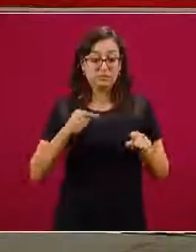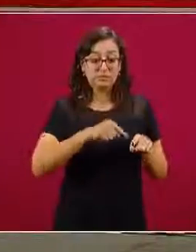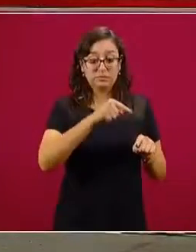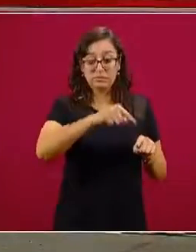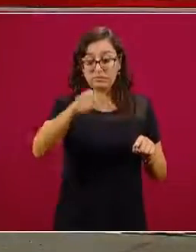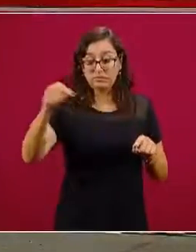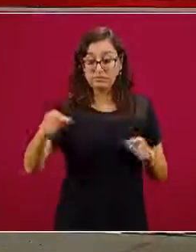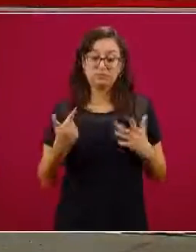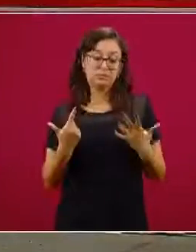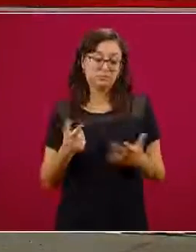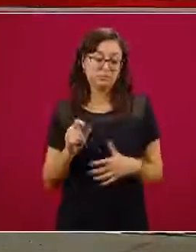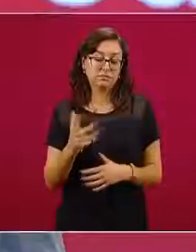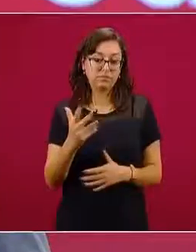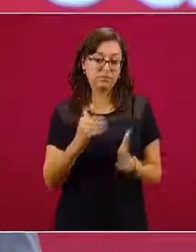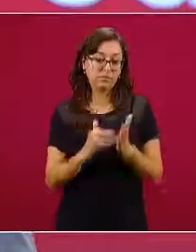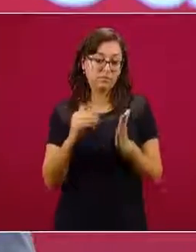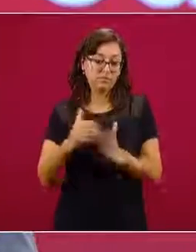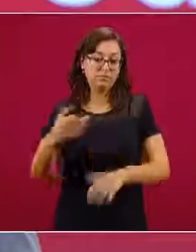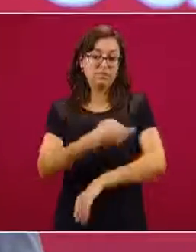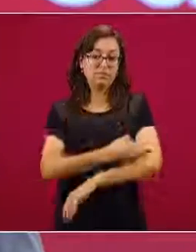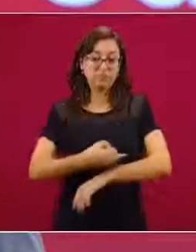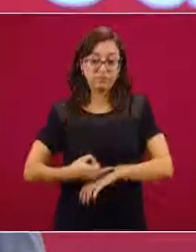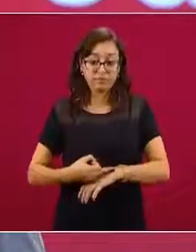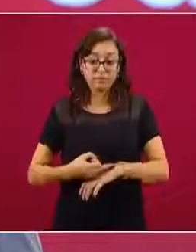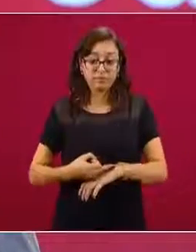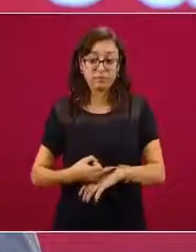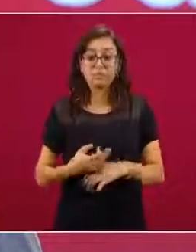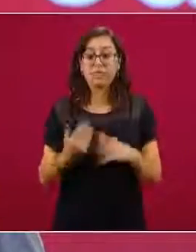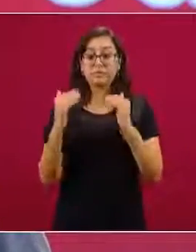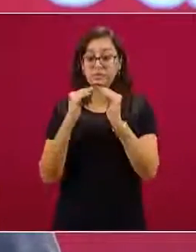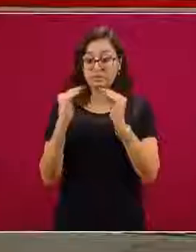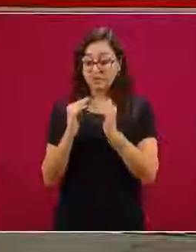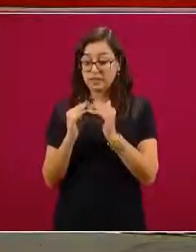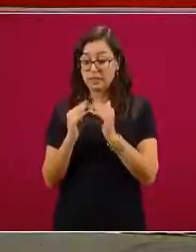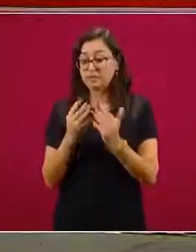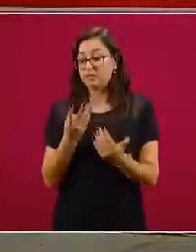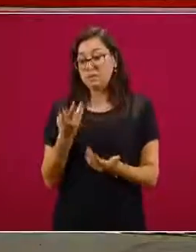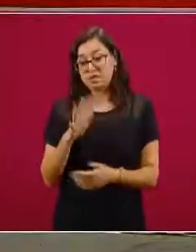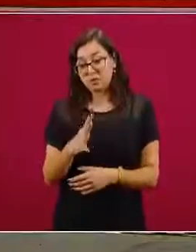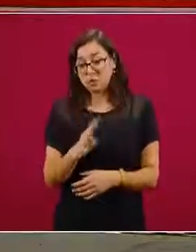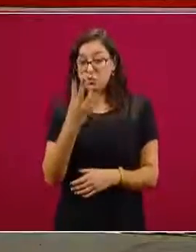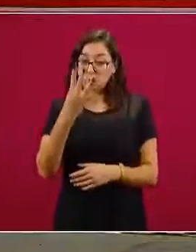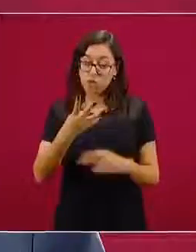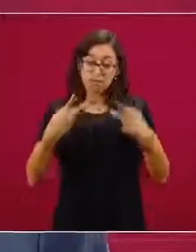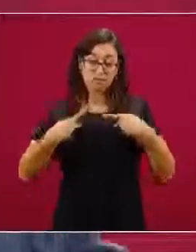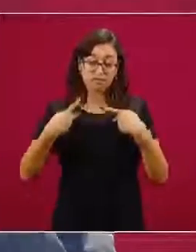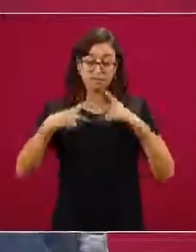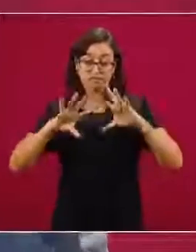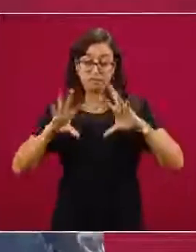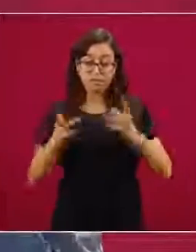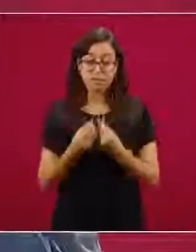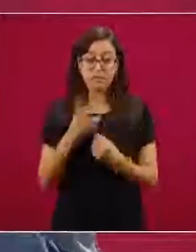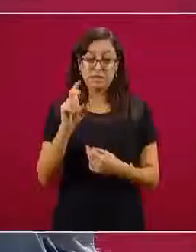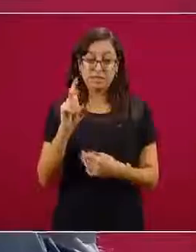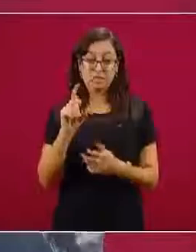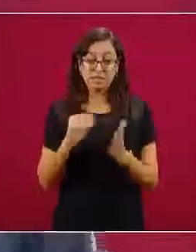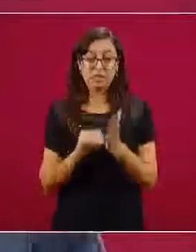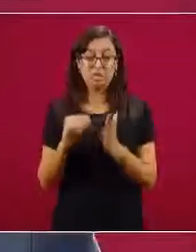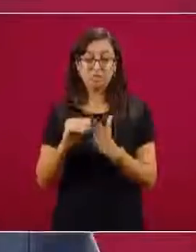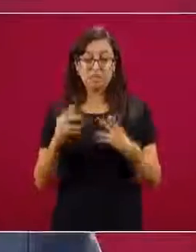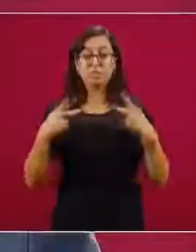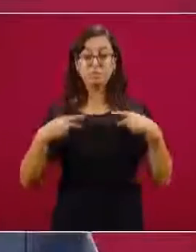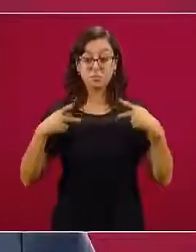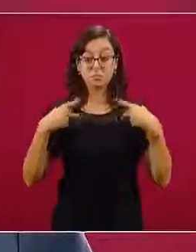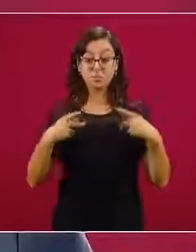7.5 millones de familias. Y si asumimos que son 4 personas por familia, pues estamos hablando ahí de cerca de 30 millones de habitantes,